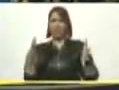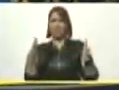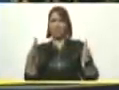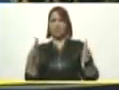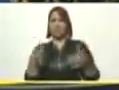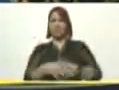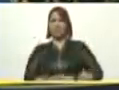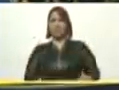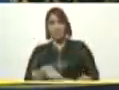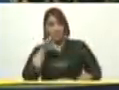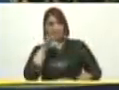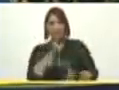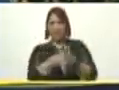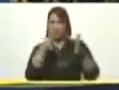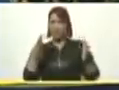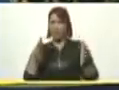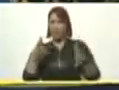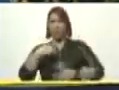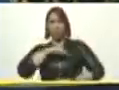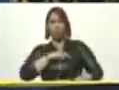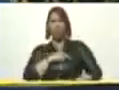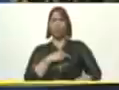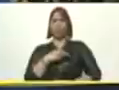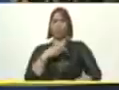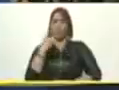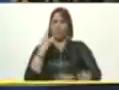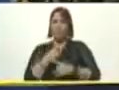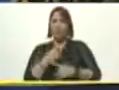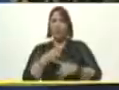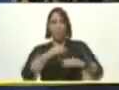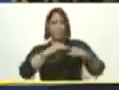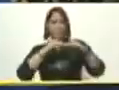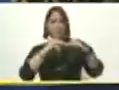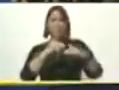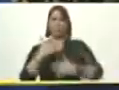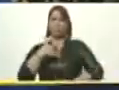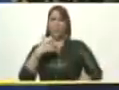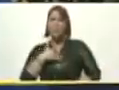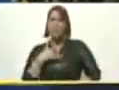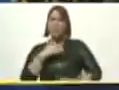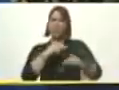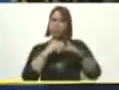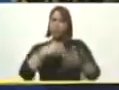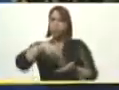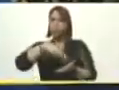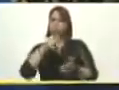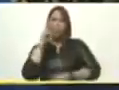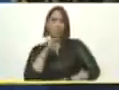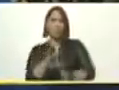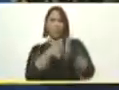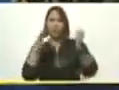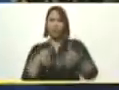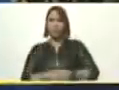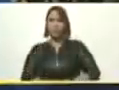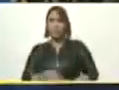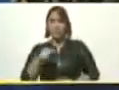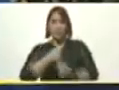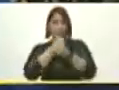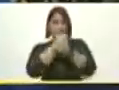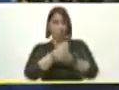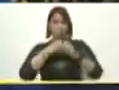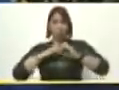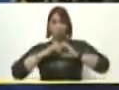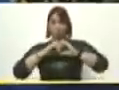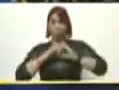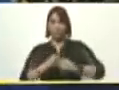la patria grande debemos el mismo sentimiento el mismo ritmo la visión de grandeza y el amor en el